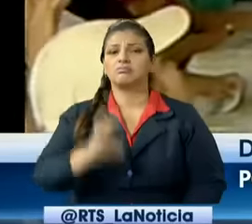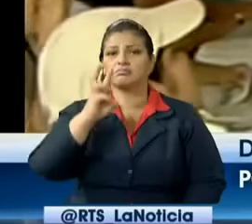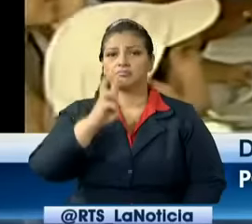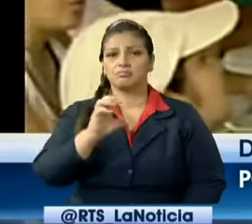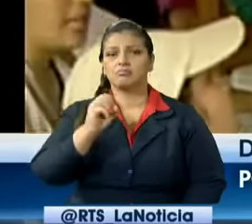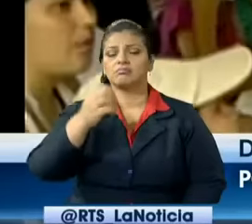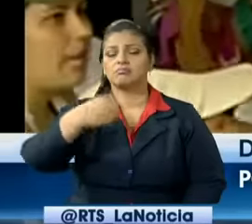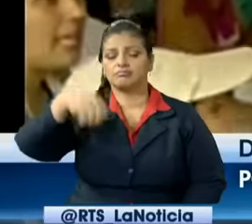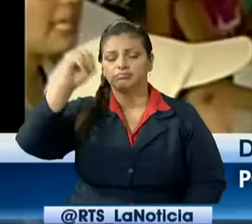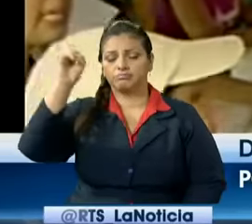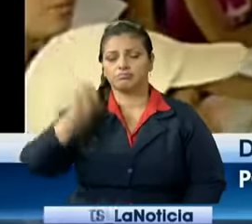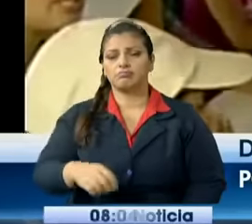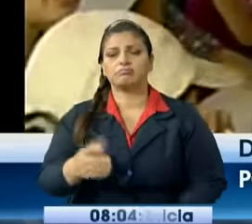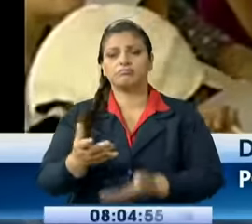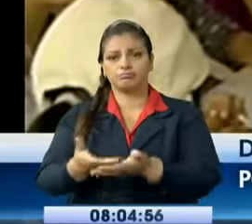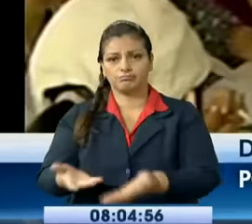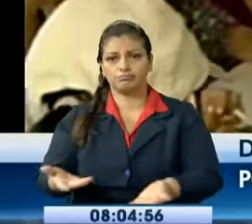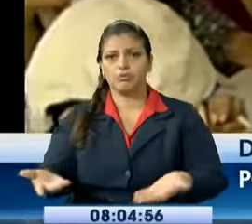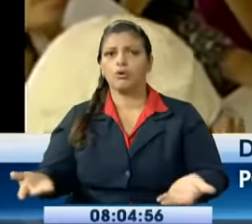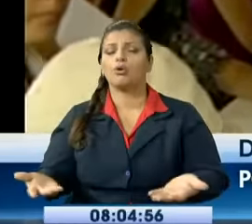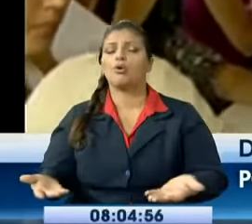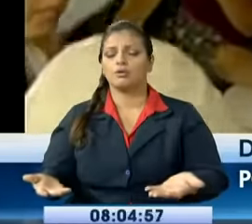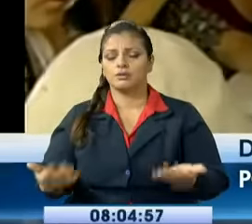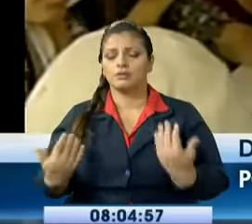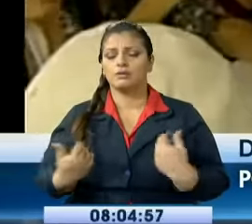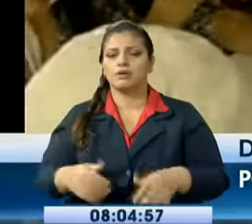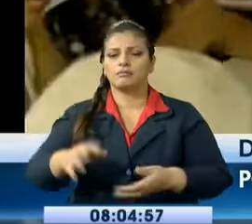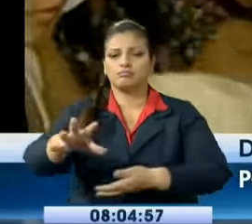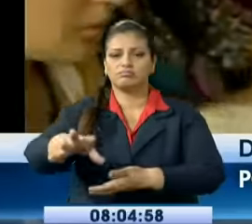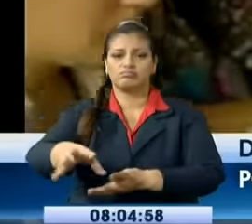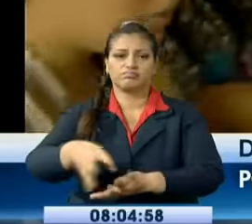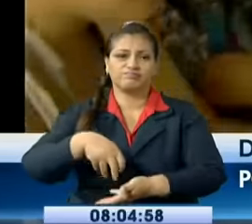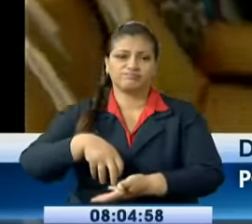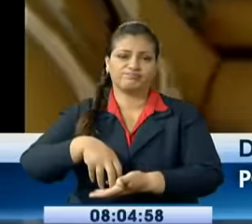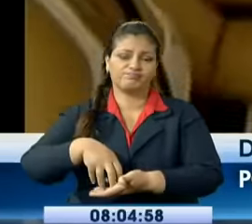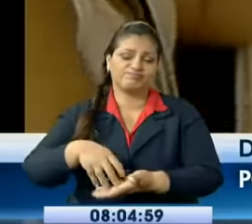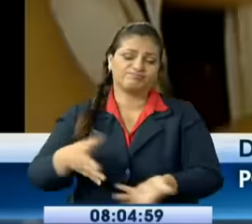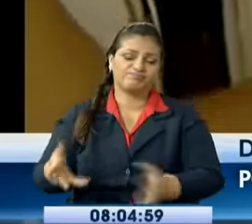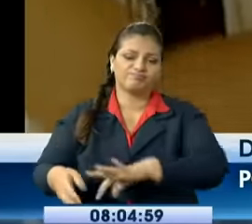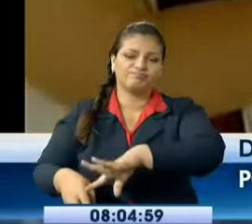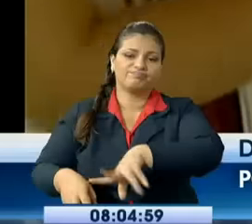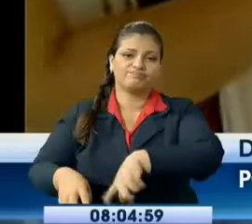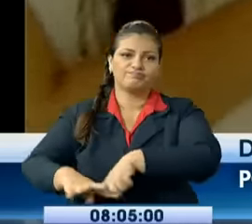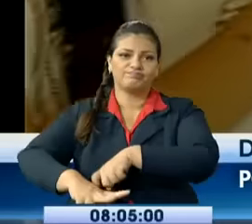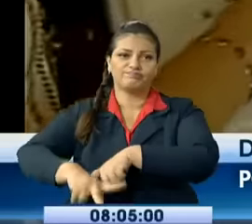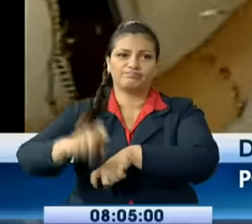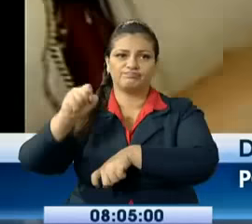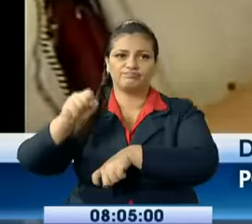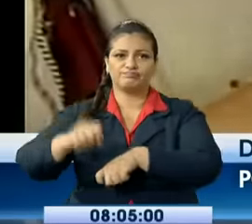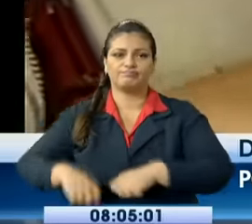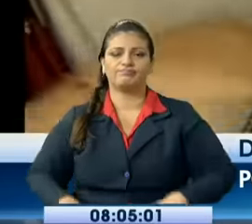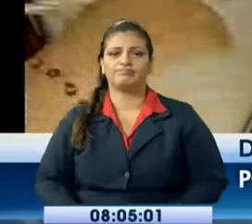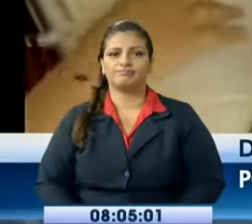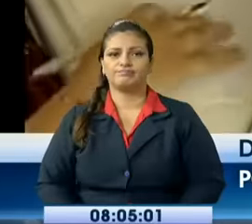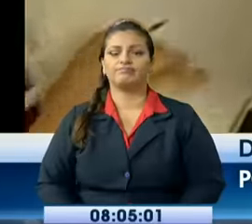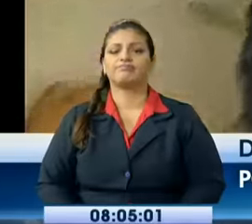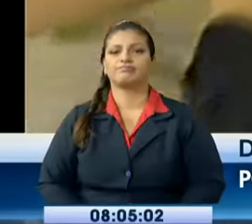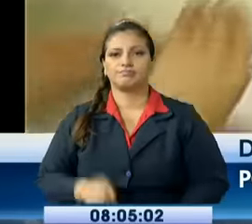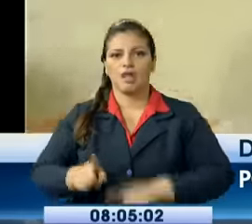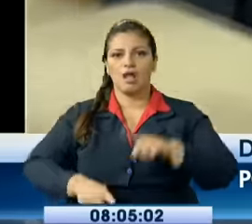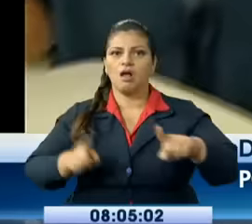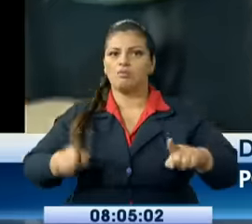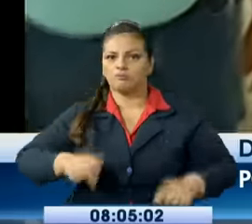mercadería que ha sido retirada por parte de personas que inescrupulosamente, incluso aprovechándose de la